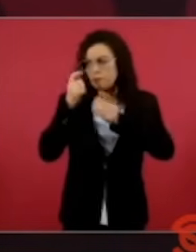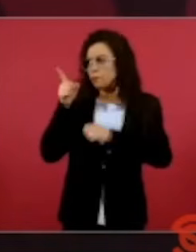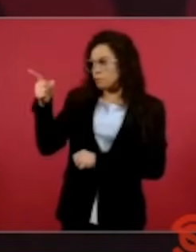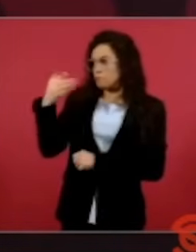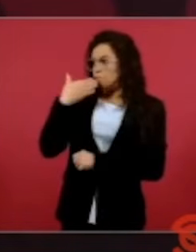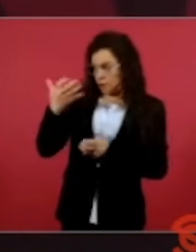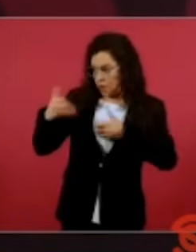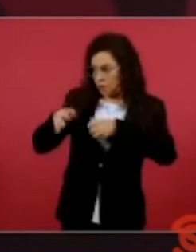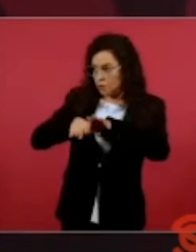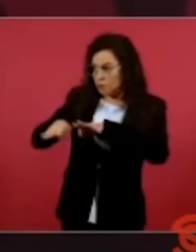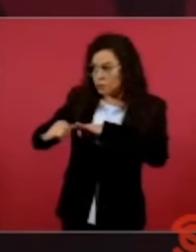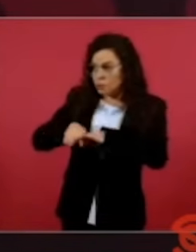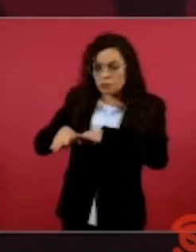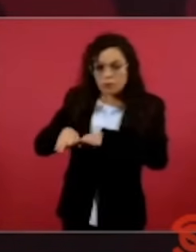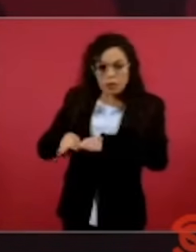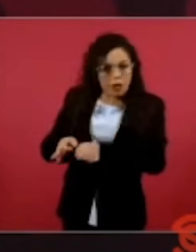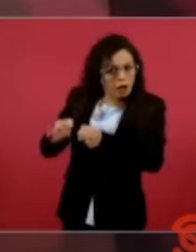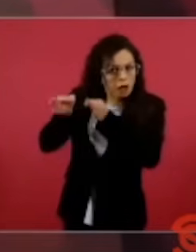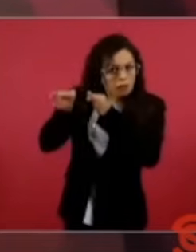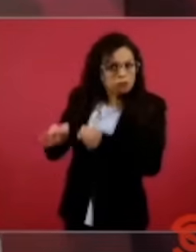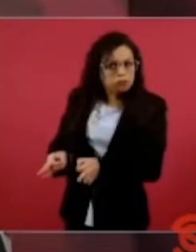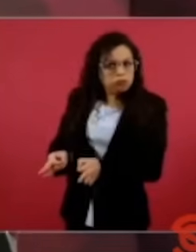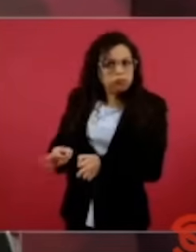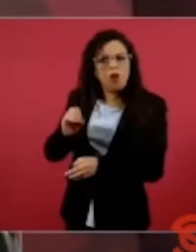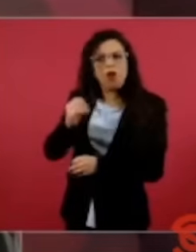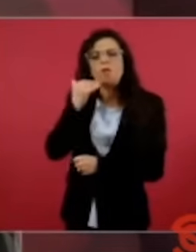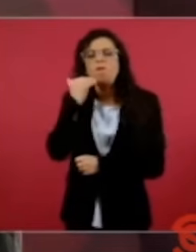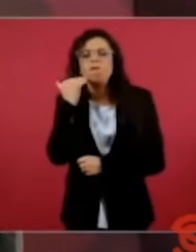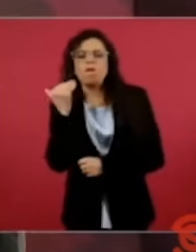no Esa es la